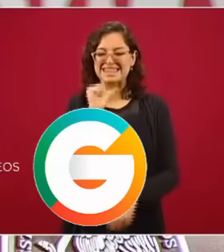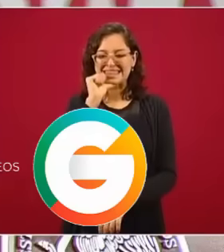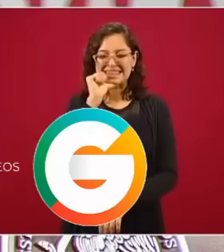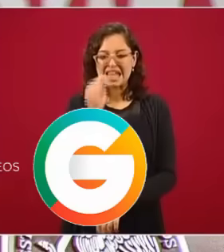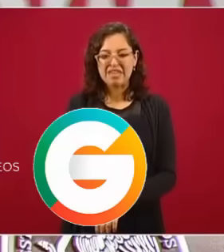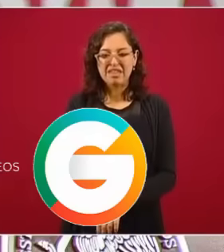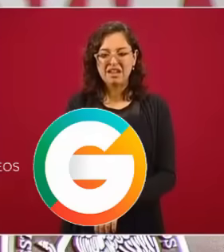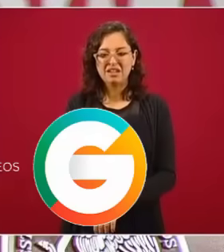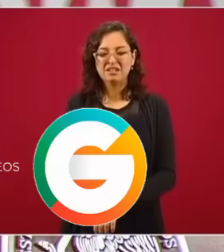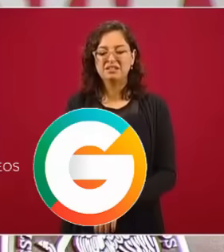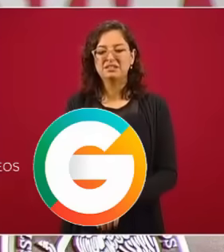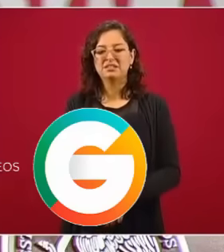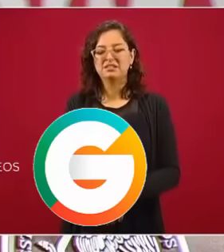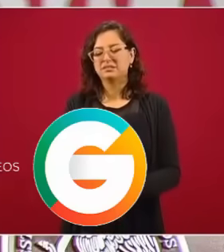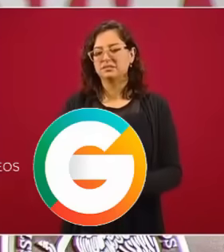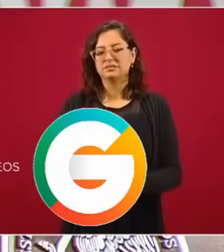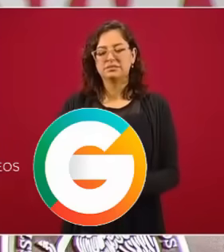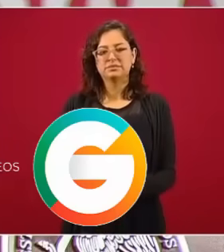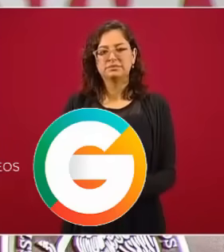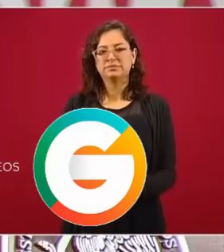no